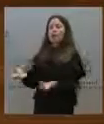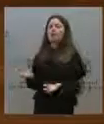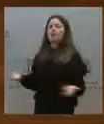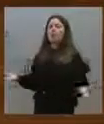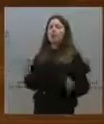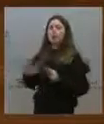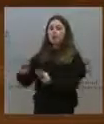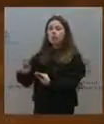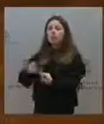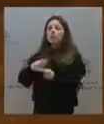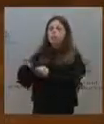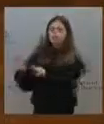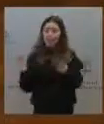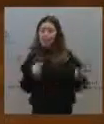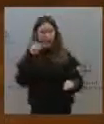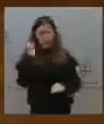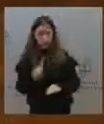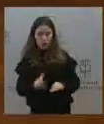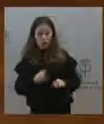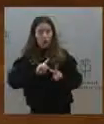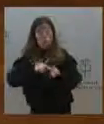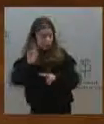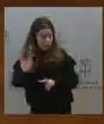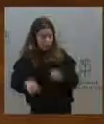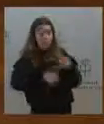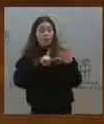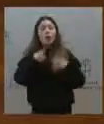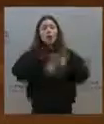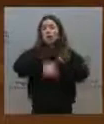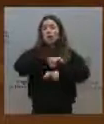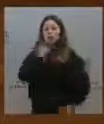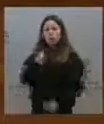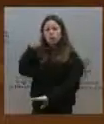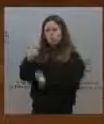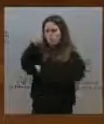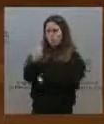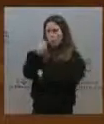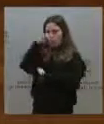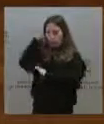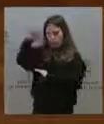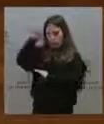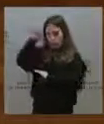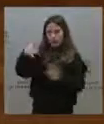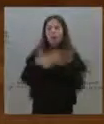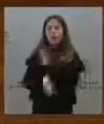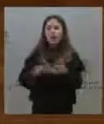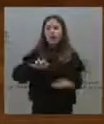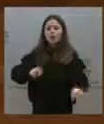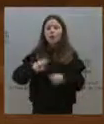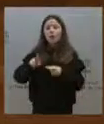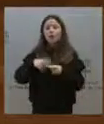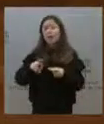Vox, y la búsqueda de una imposición ideológica con palanca en una mayoría política coyuntural que pretende silenciar a una